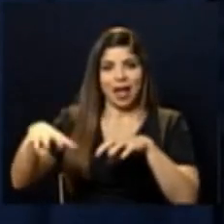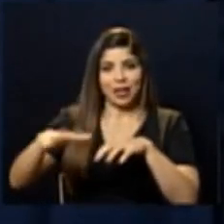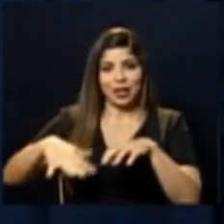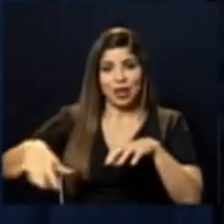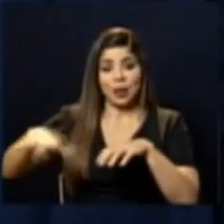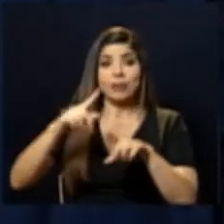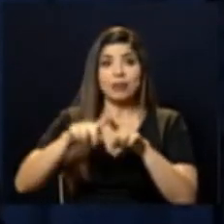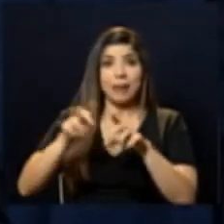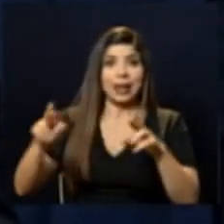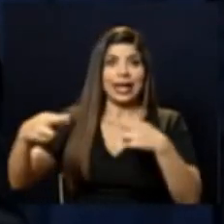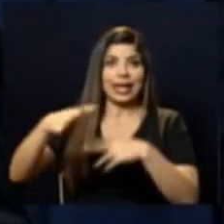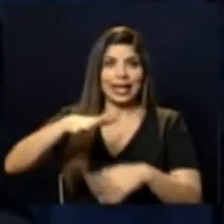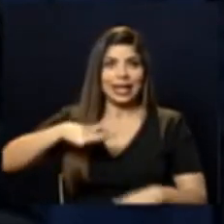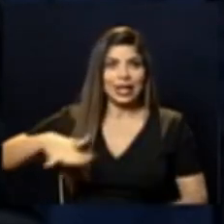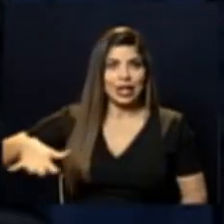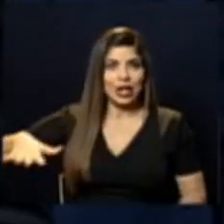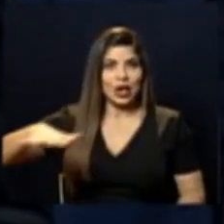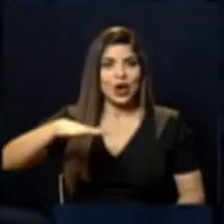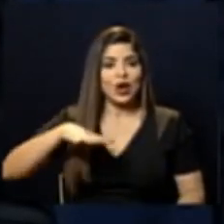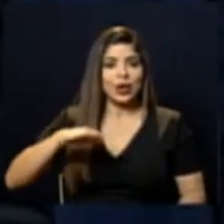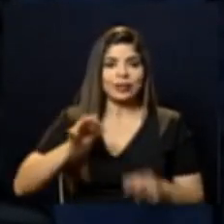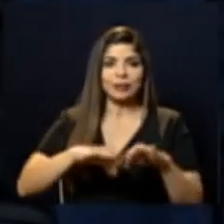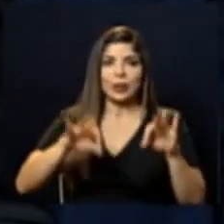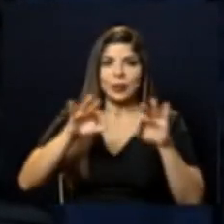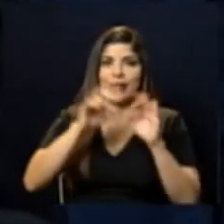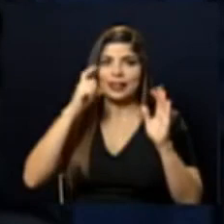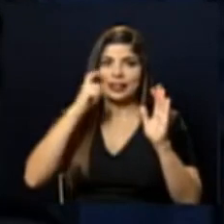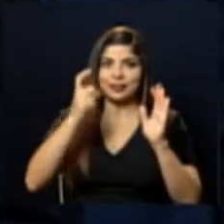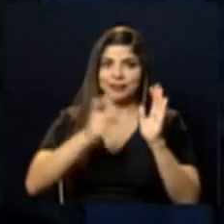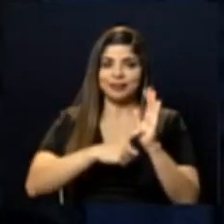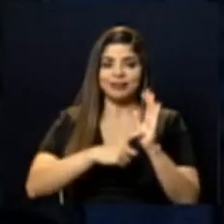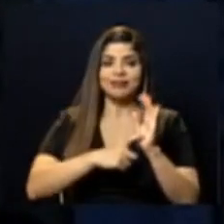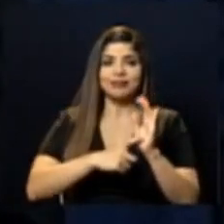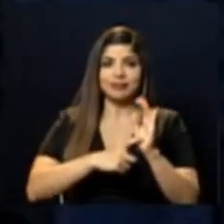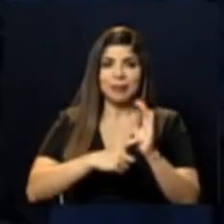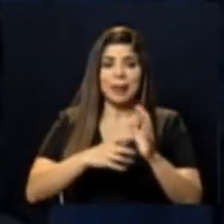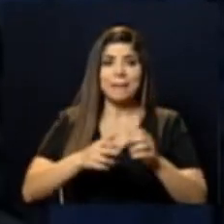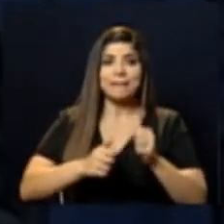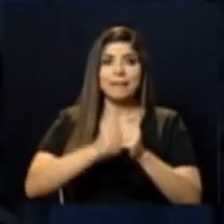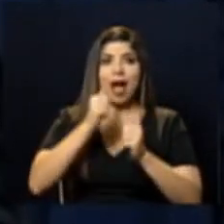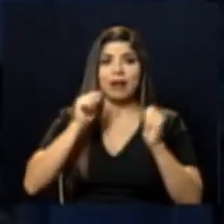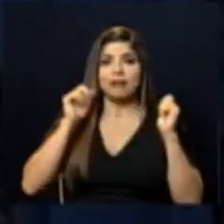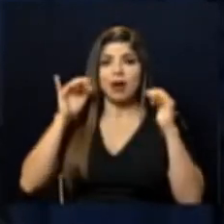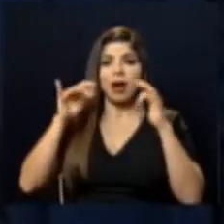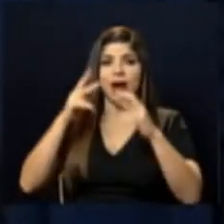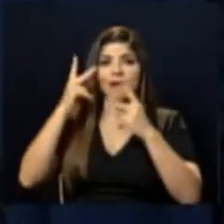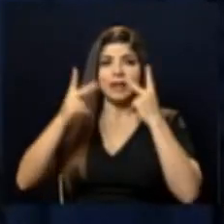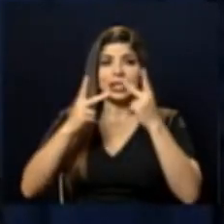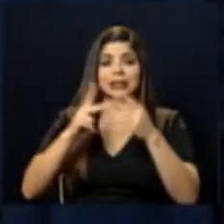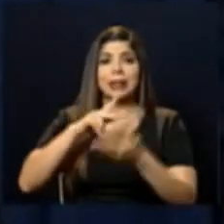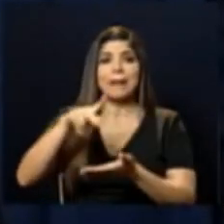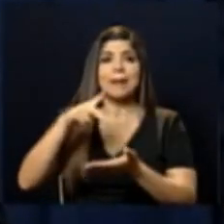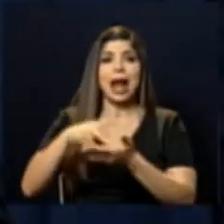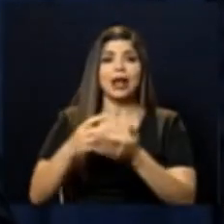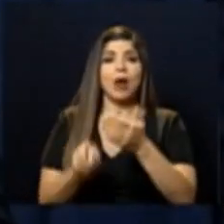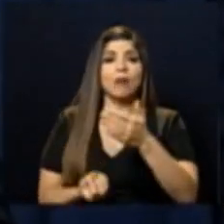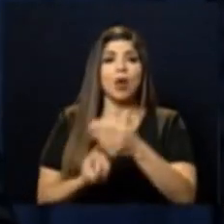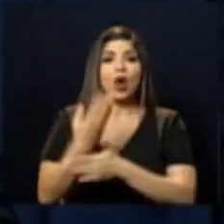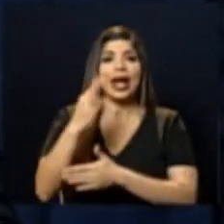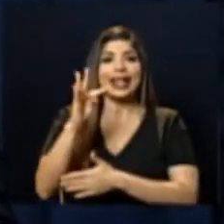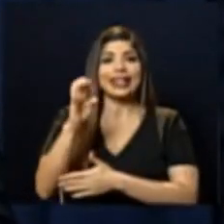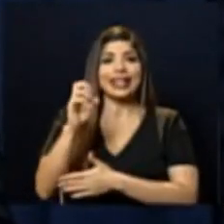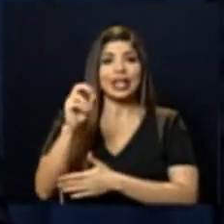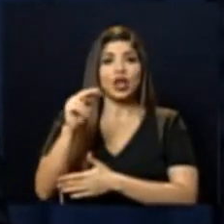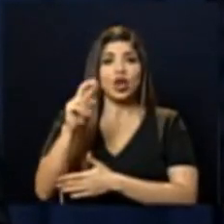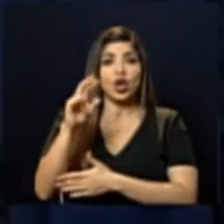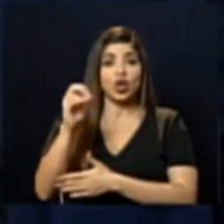de la región. Vale destacar el aumento de visitación del Parque Volcán Tenorio, que